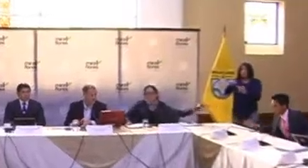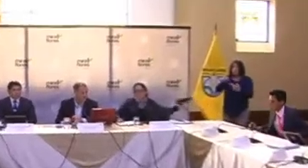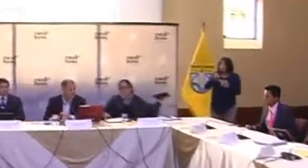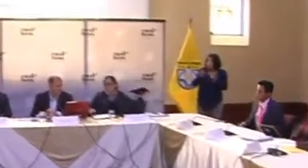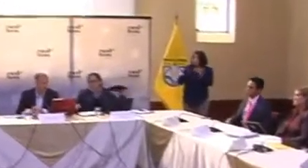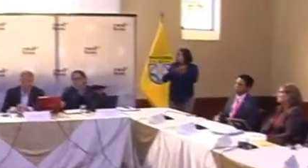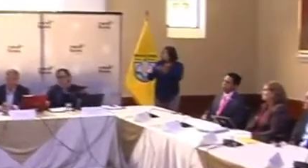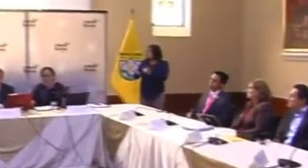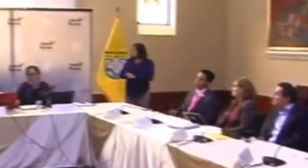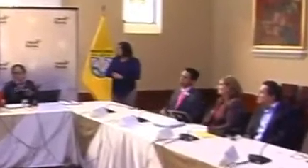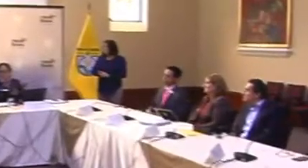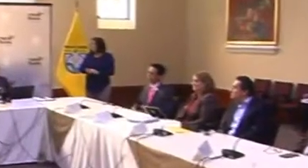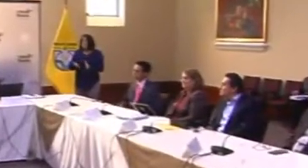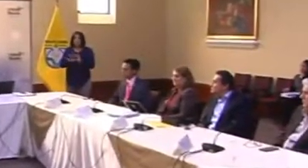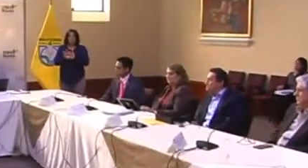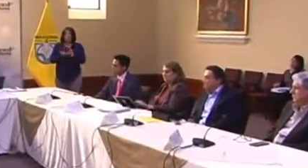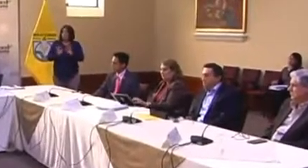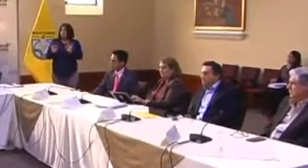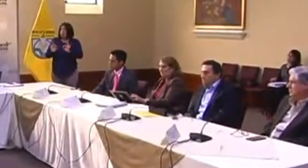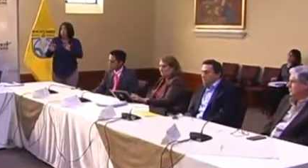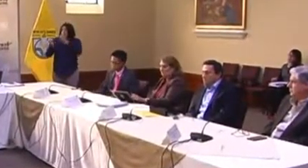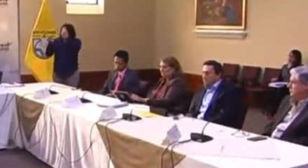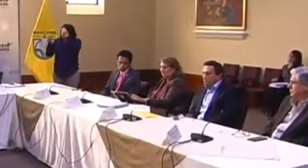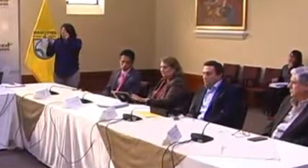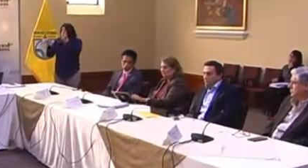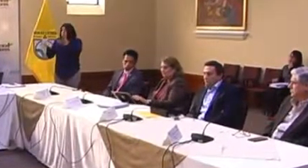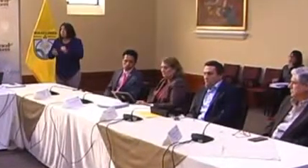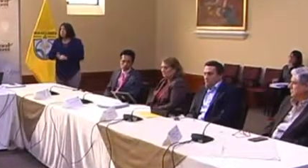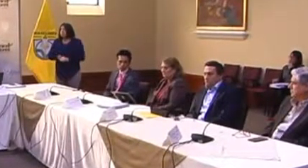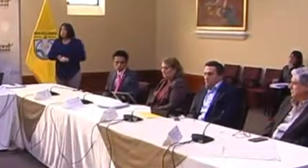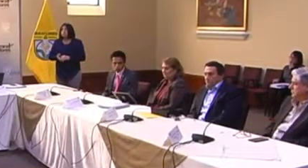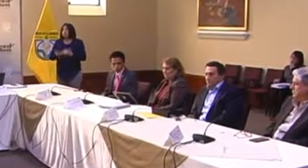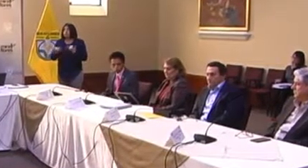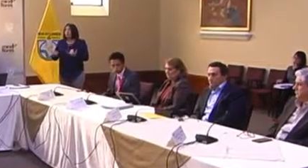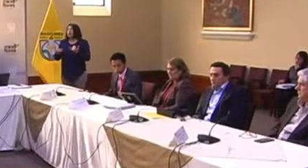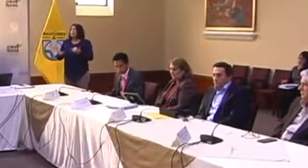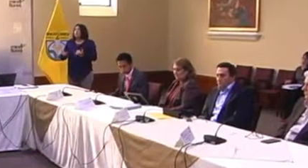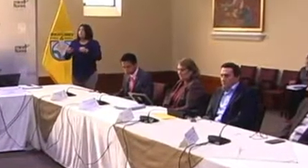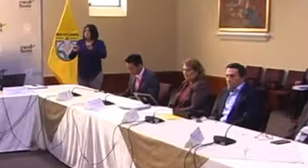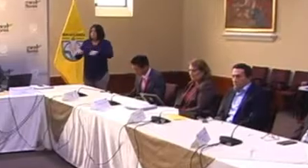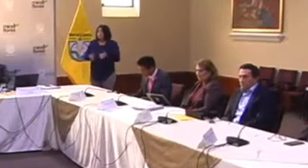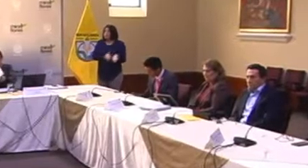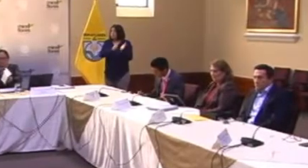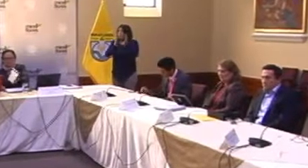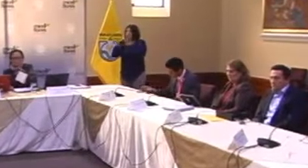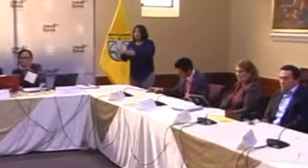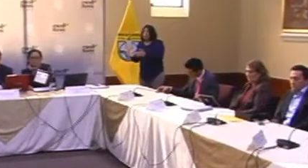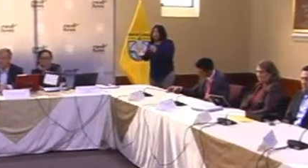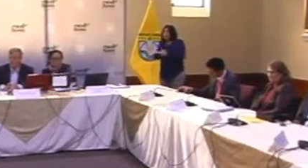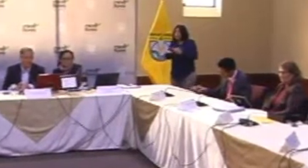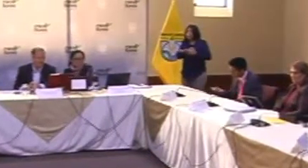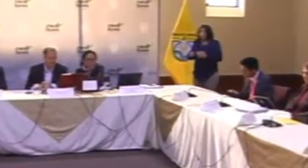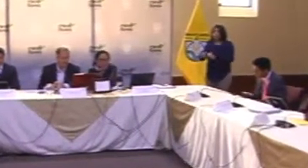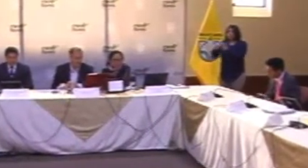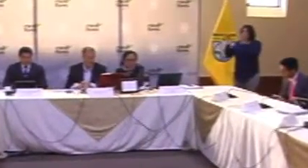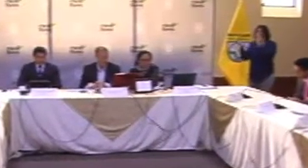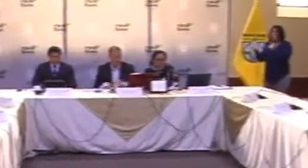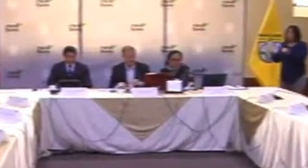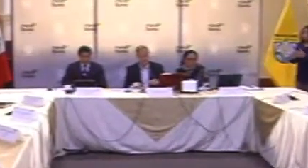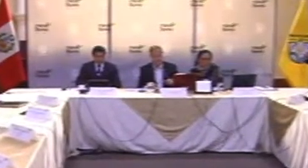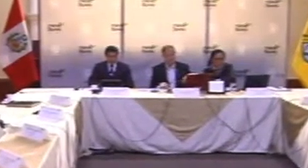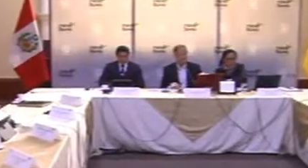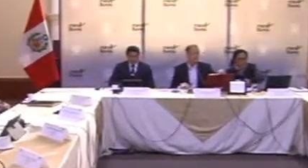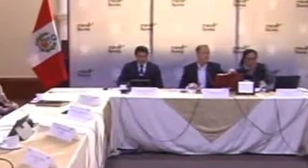regidora. Si no hay informes, entonces estaríamos en capacidad de pasar a la orden del día. Vamos a la orden del día, por